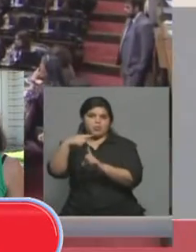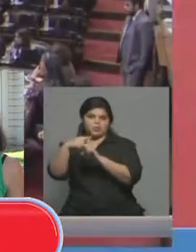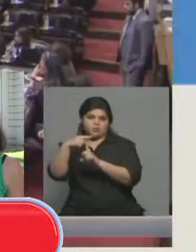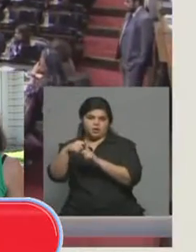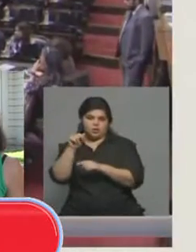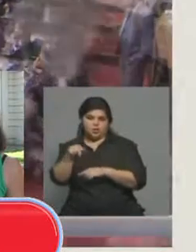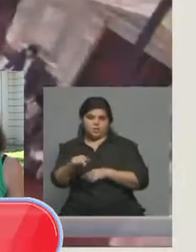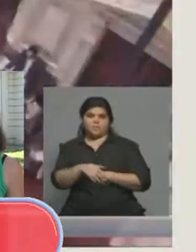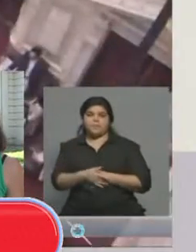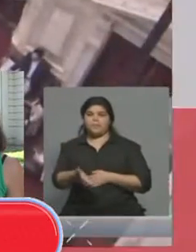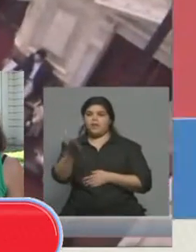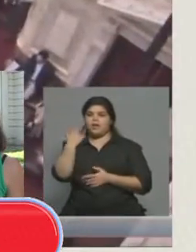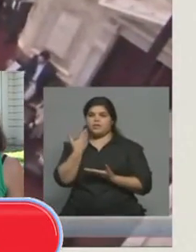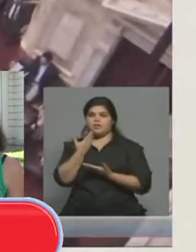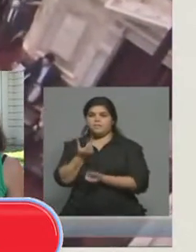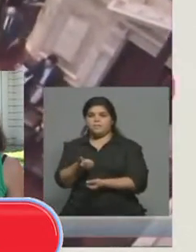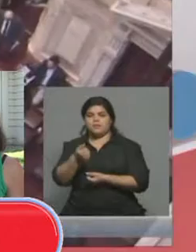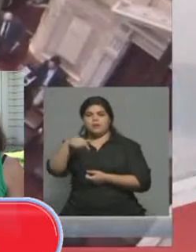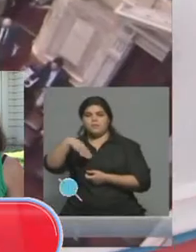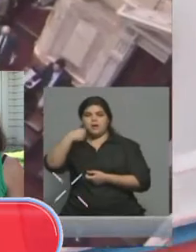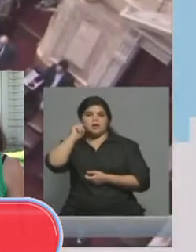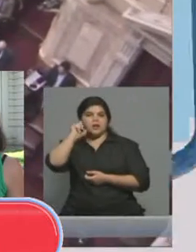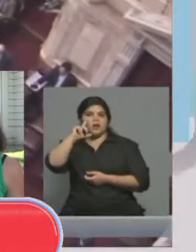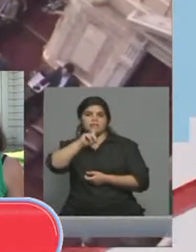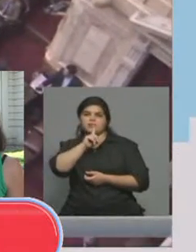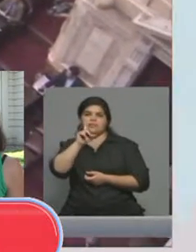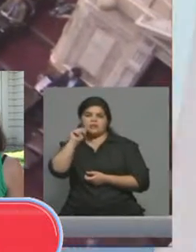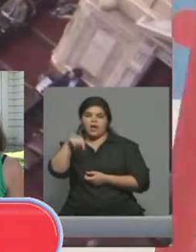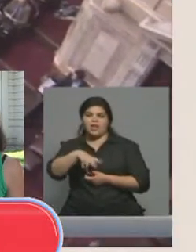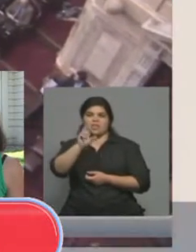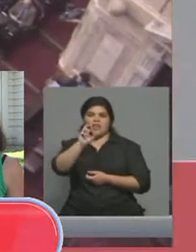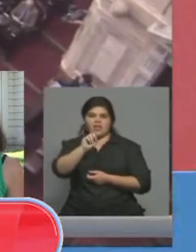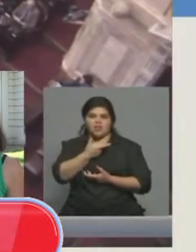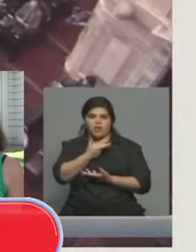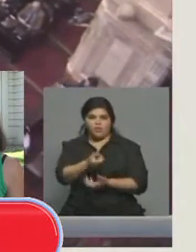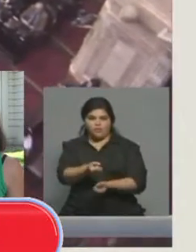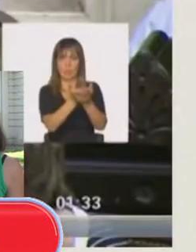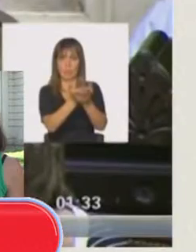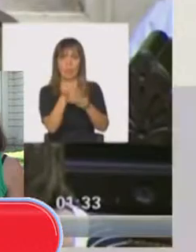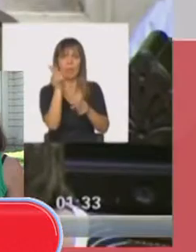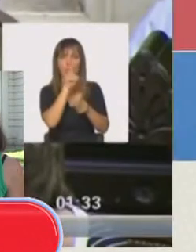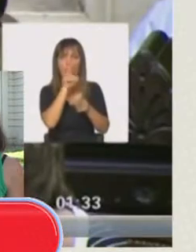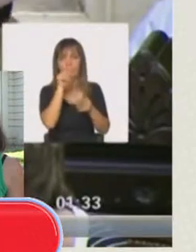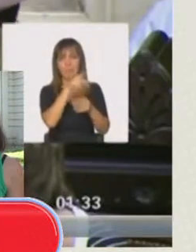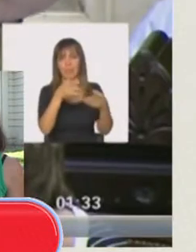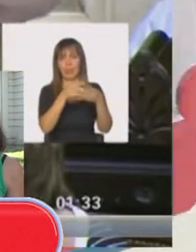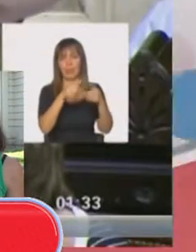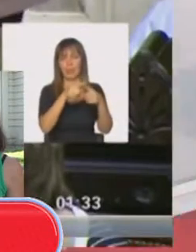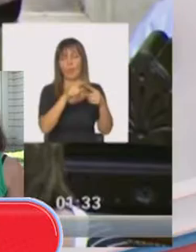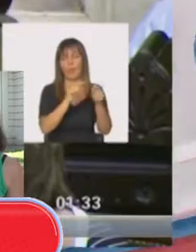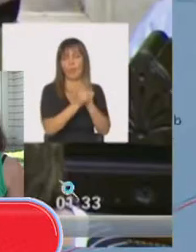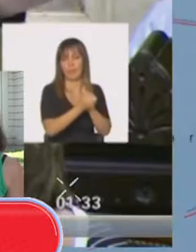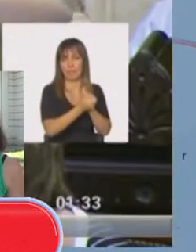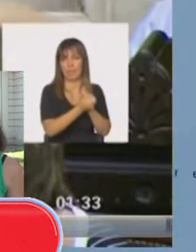para que la mujer pueda tener esos espacios, porque realmente se está haciendo cargo del rol que tiene que tener en la sociedad. Entonces, me parece